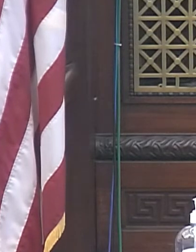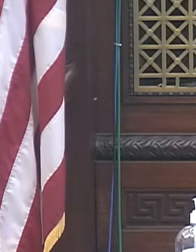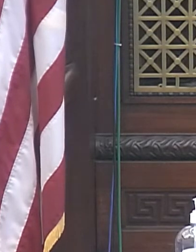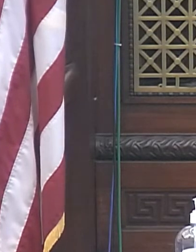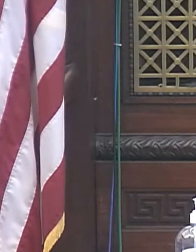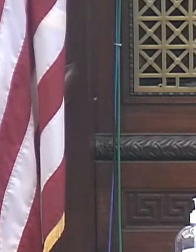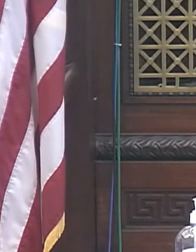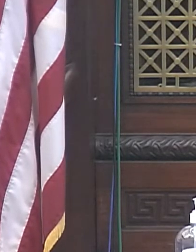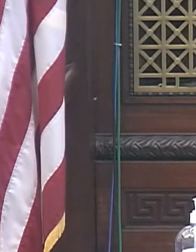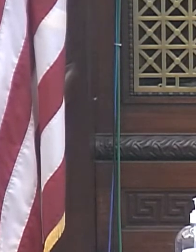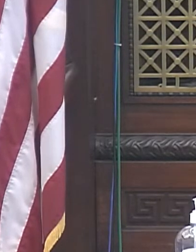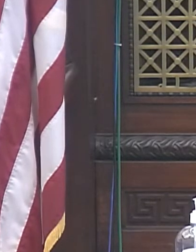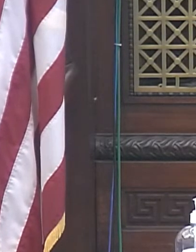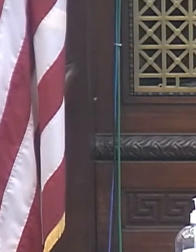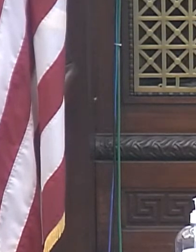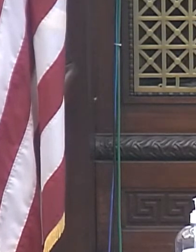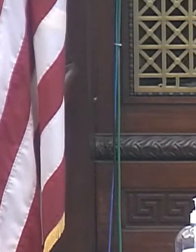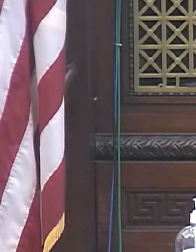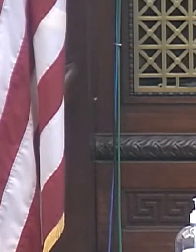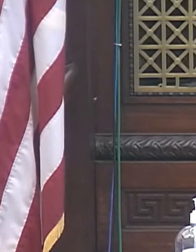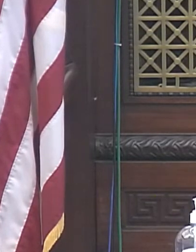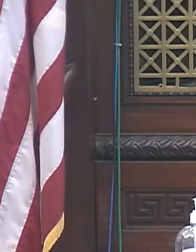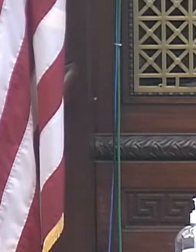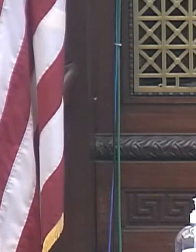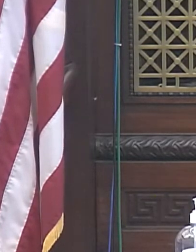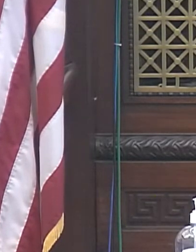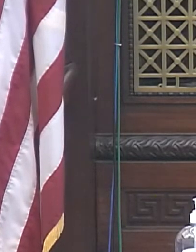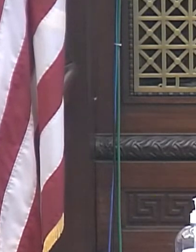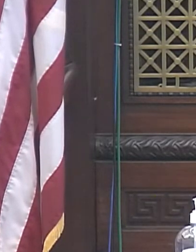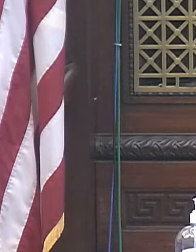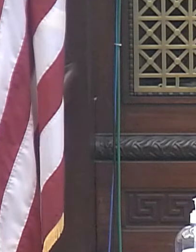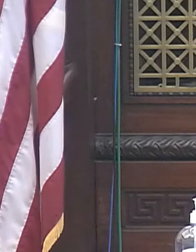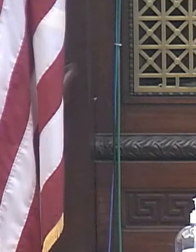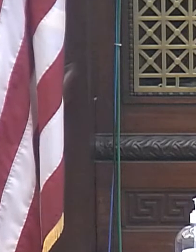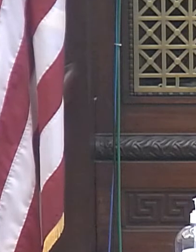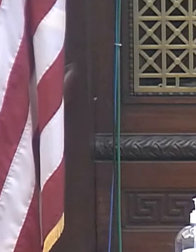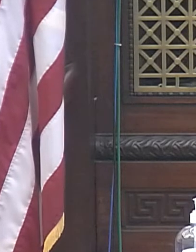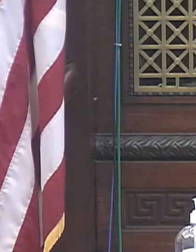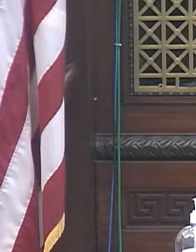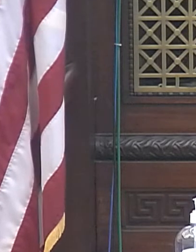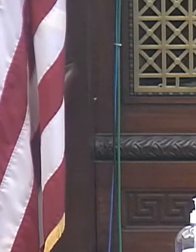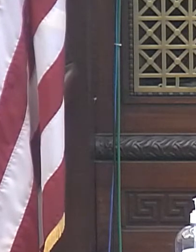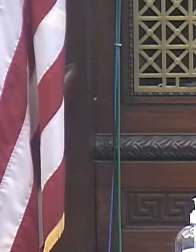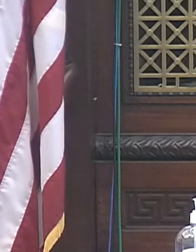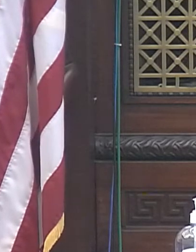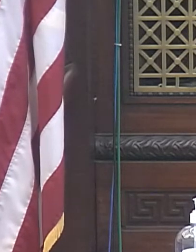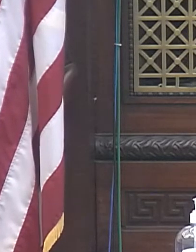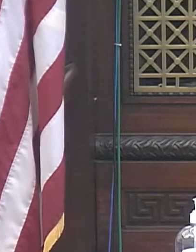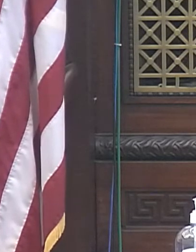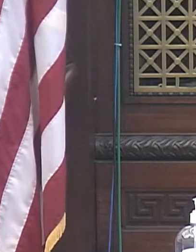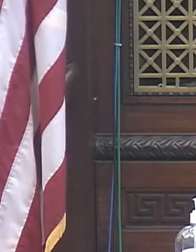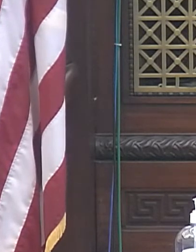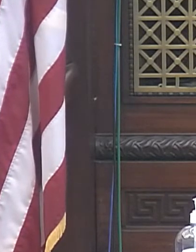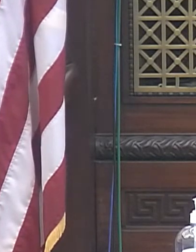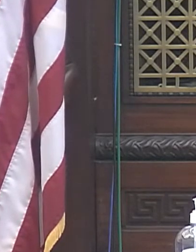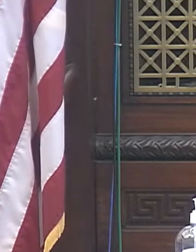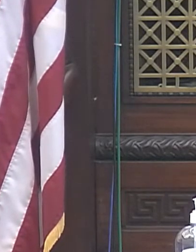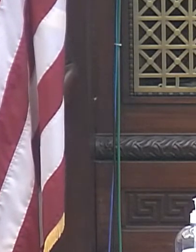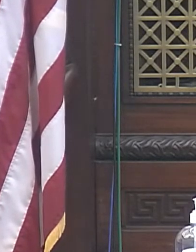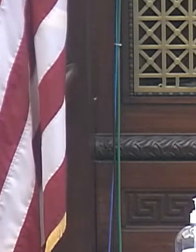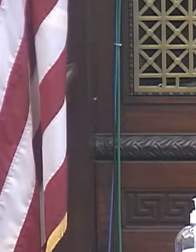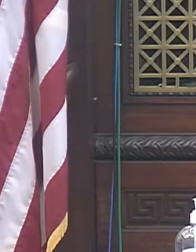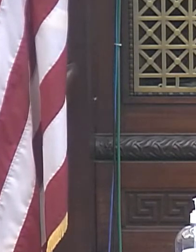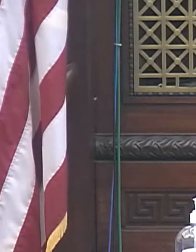en Filadelfia para un total de 65 personas que han muerto ya por la COVID-19. 26 de las